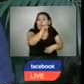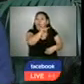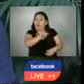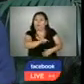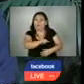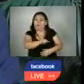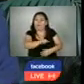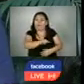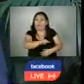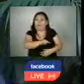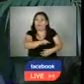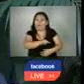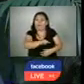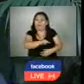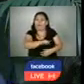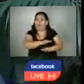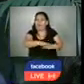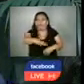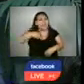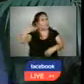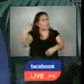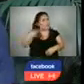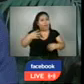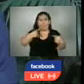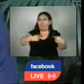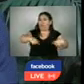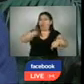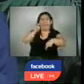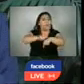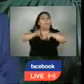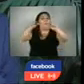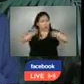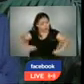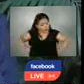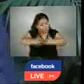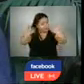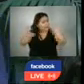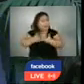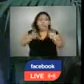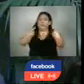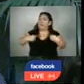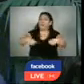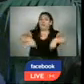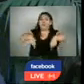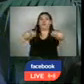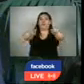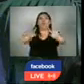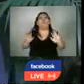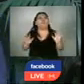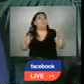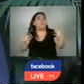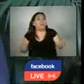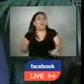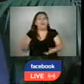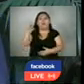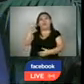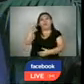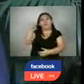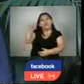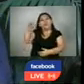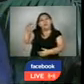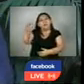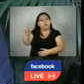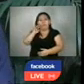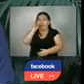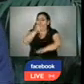son, son imprescriptibles. Y lo que sucedió es que en el año 2000 alegaron que ya